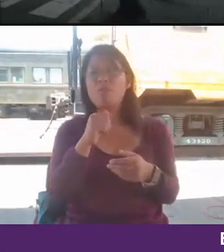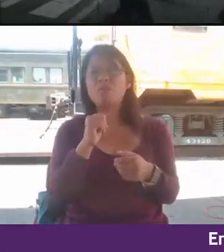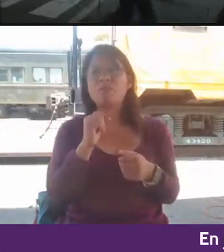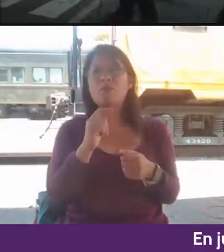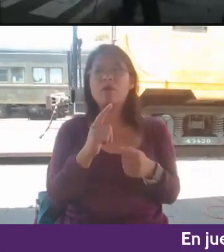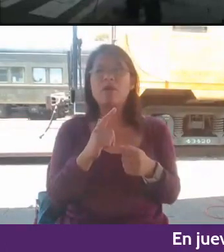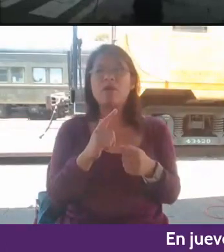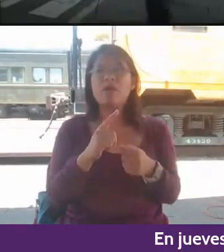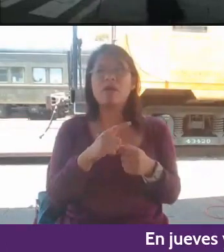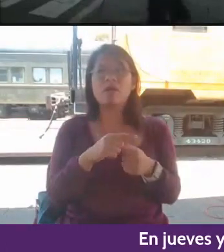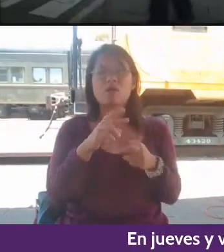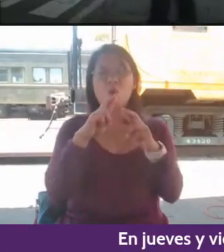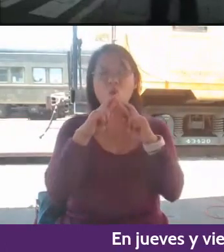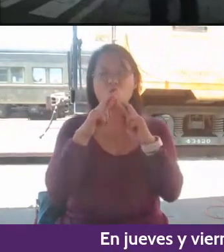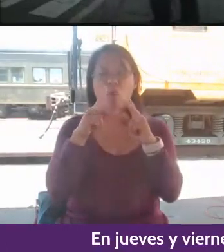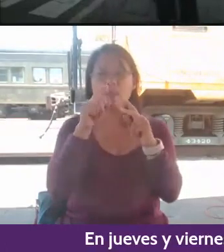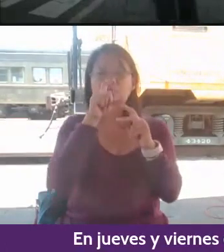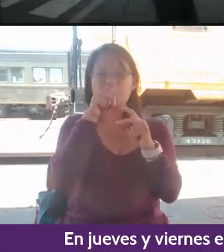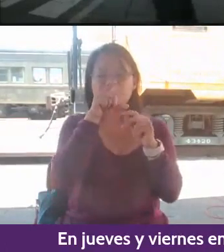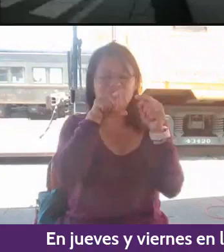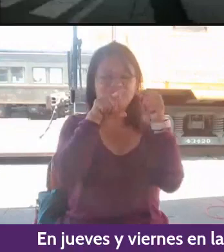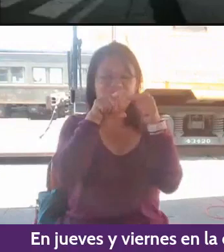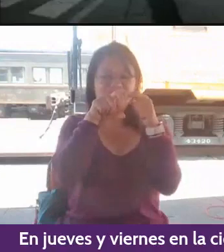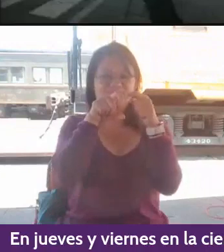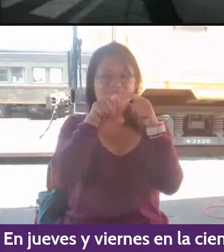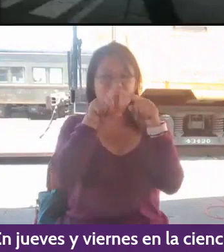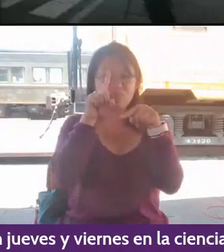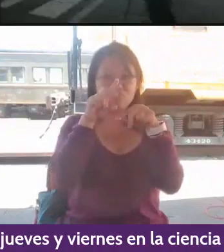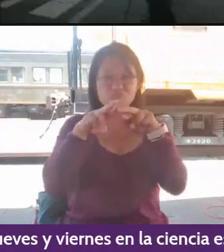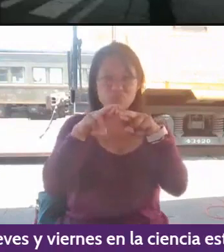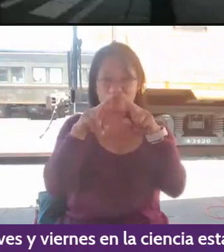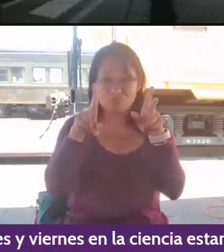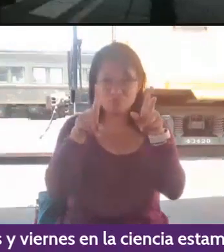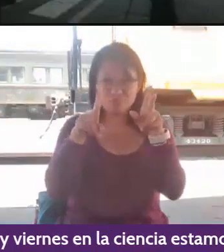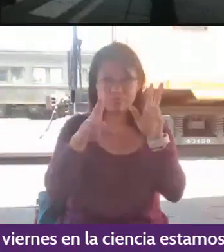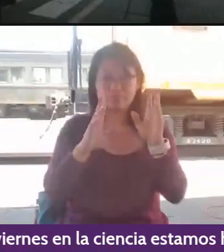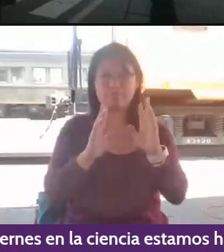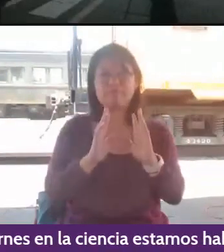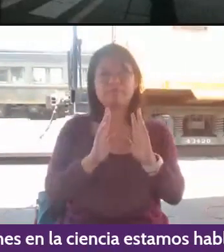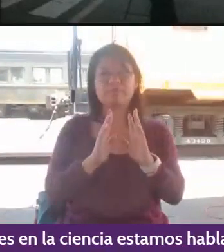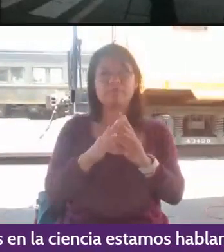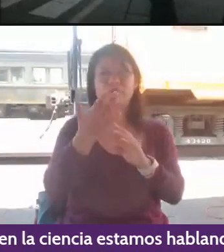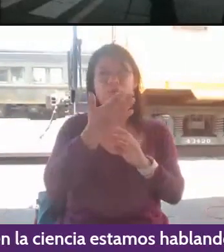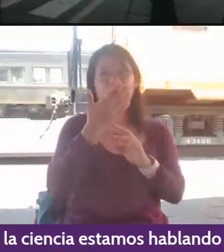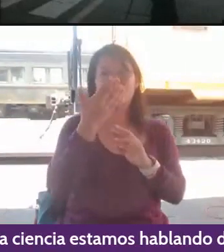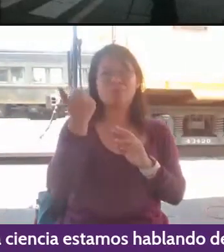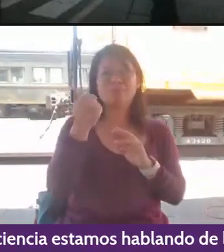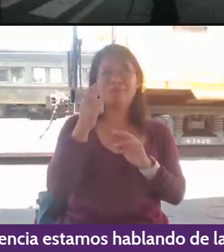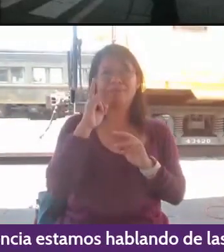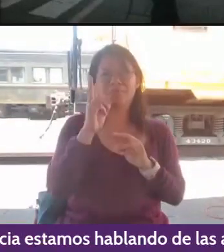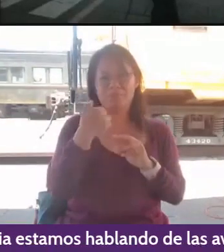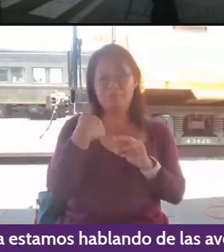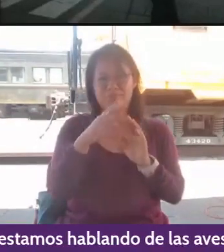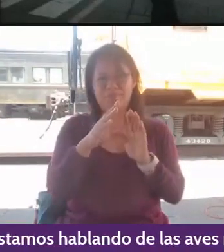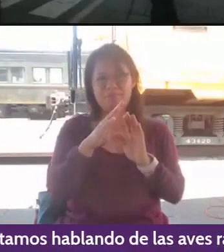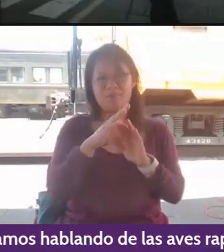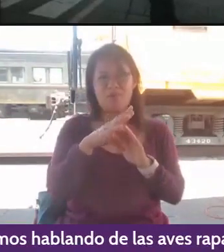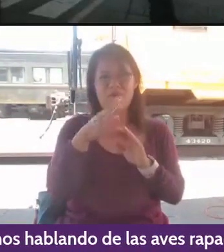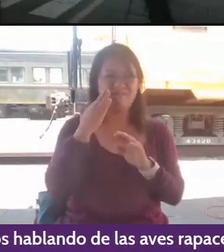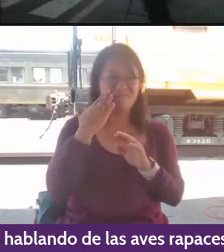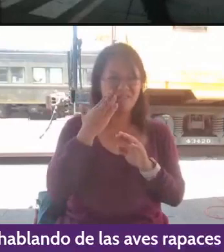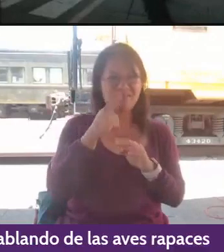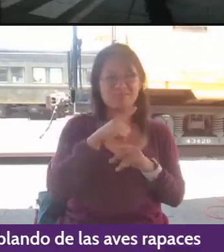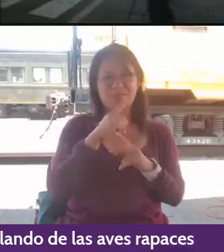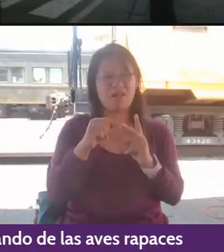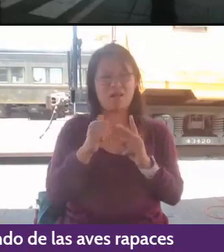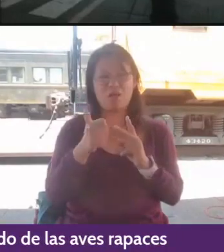Si se rompe el pico, no sé si tendrá que ver con esto que luego sacan en redes sociales de que determinada edad las águilas